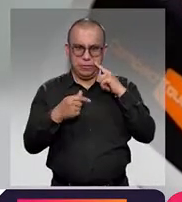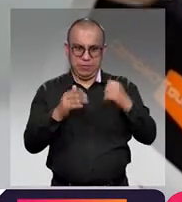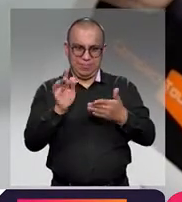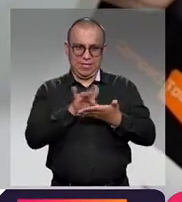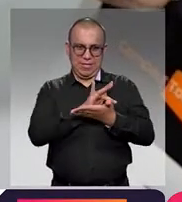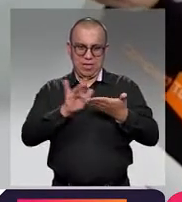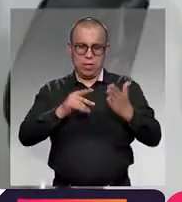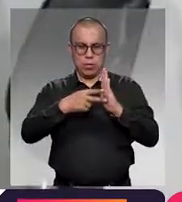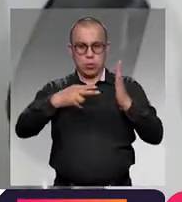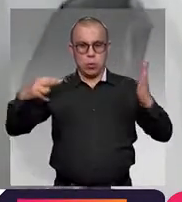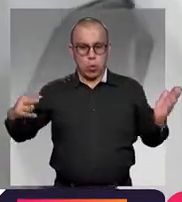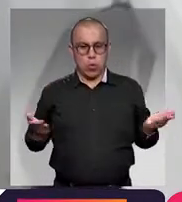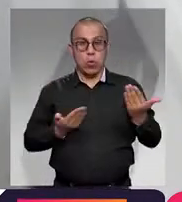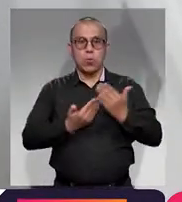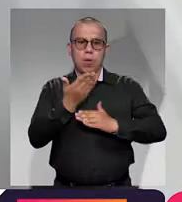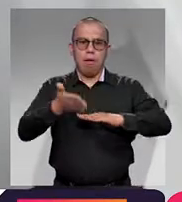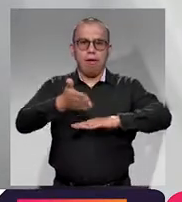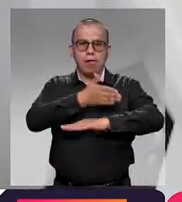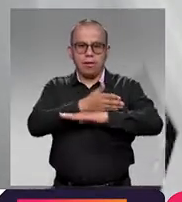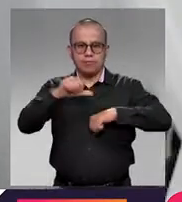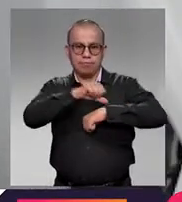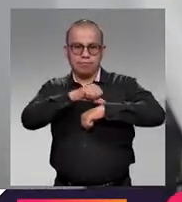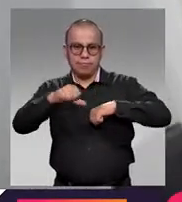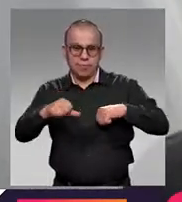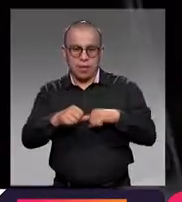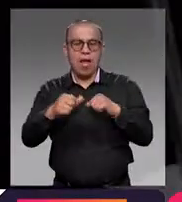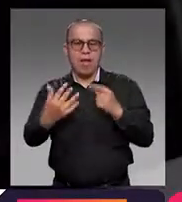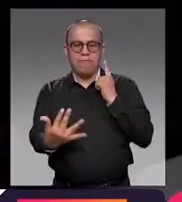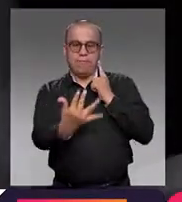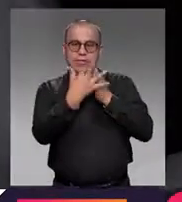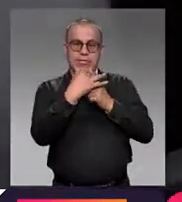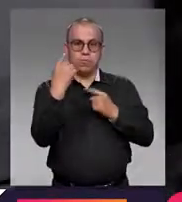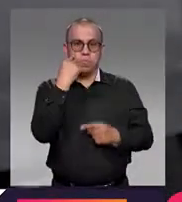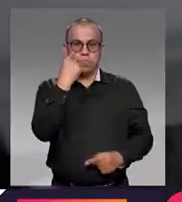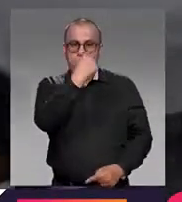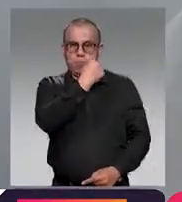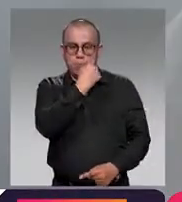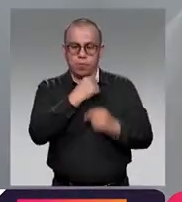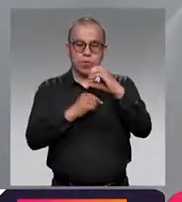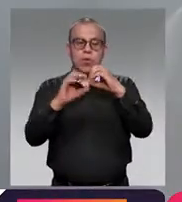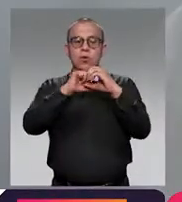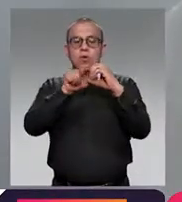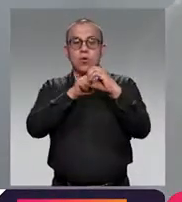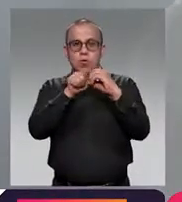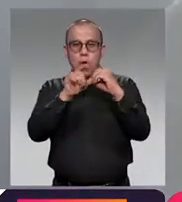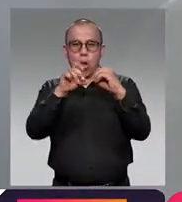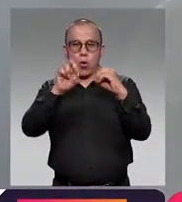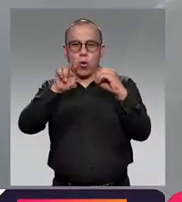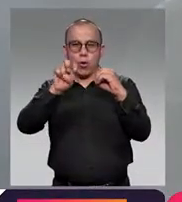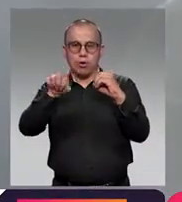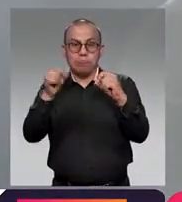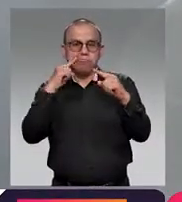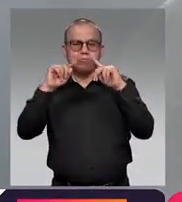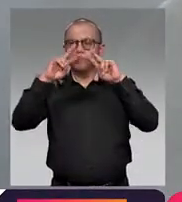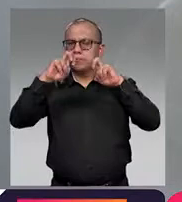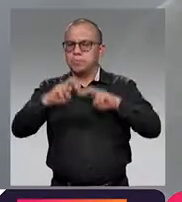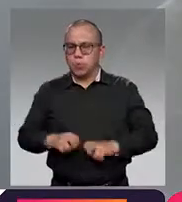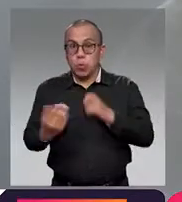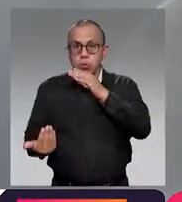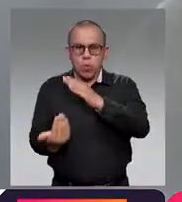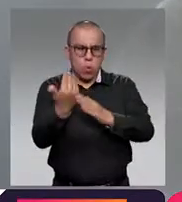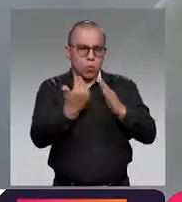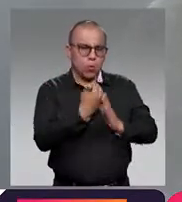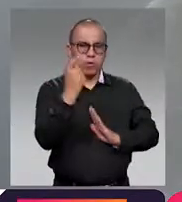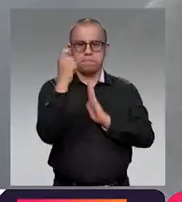permitirán valoraciones pre quirúrgicas de pacientes con traumas o con patologías de la córnea exámenes diagnósticos que permiten explorar con